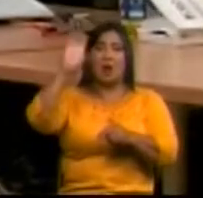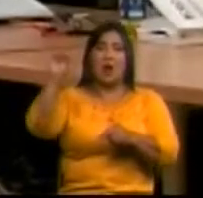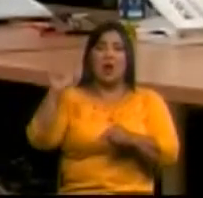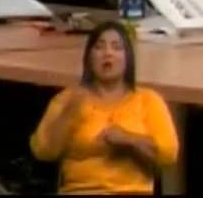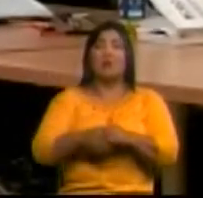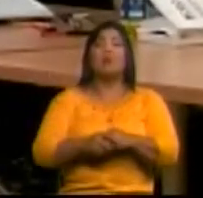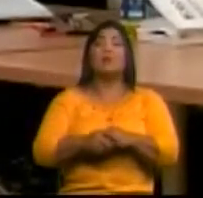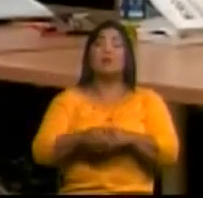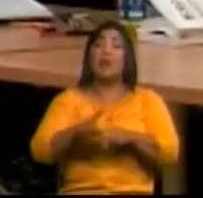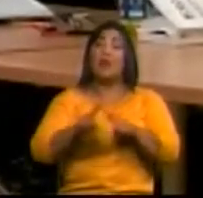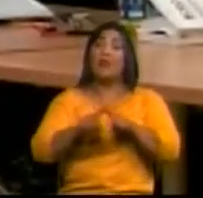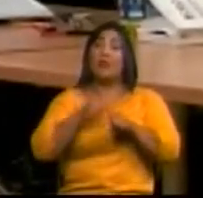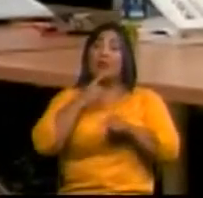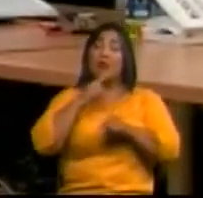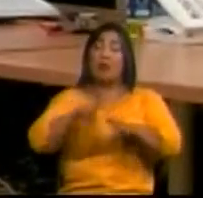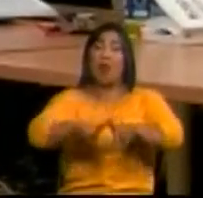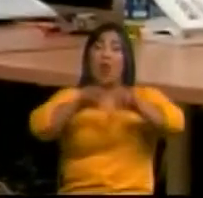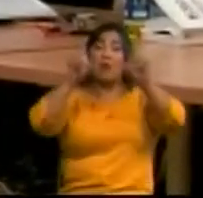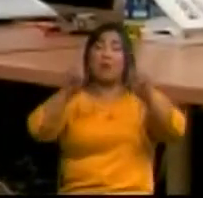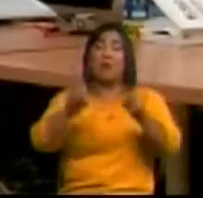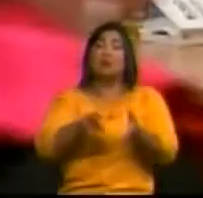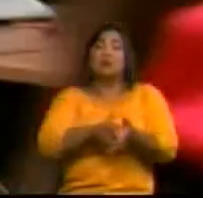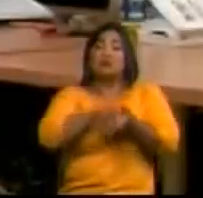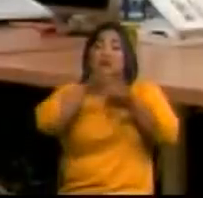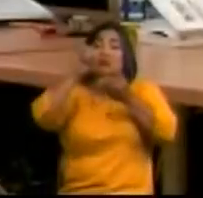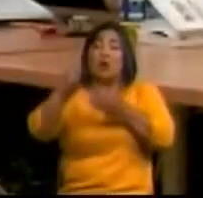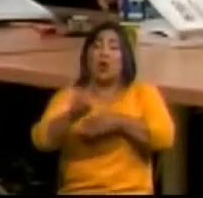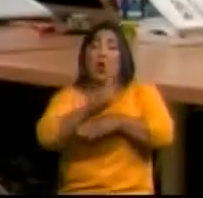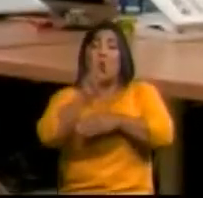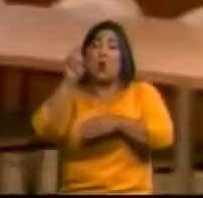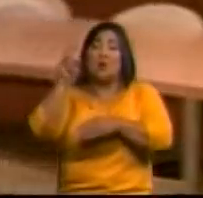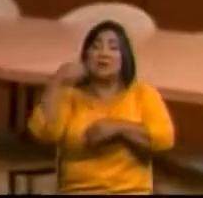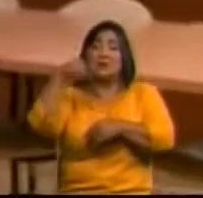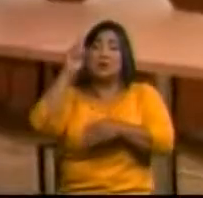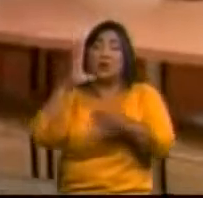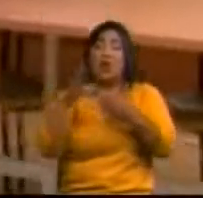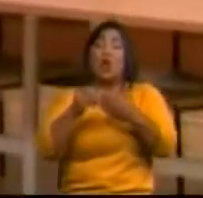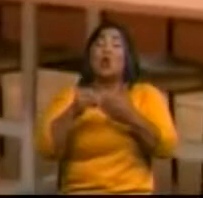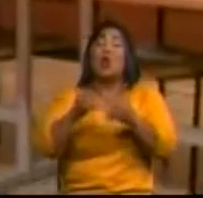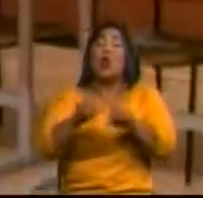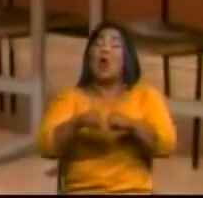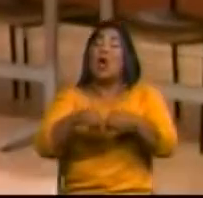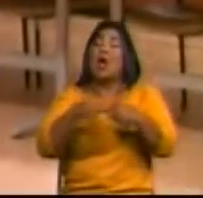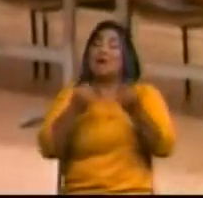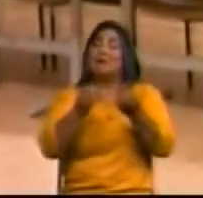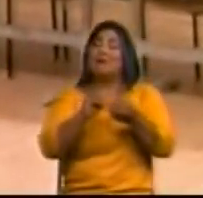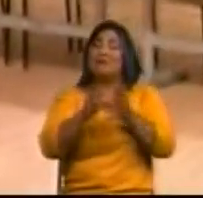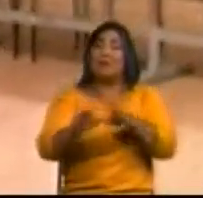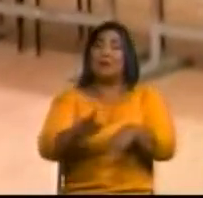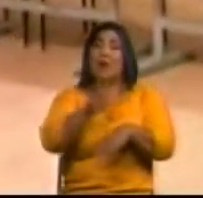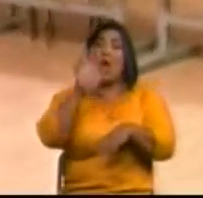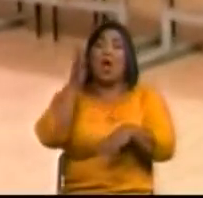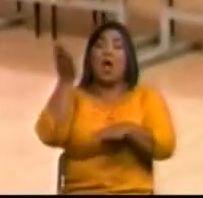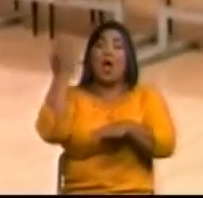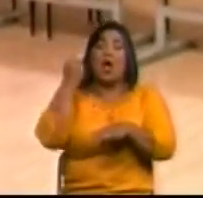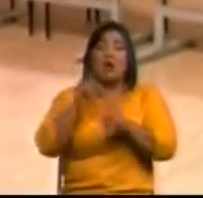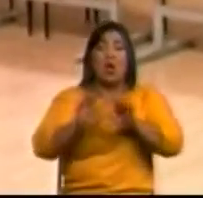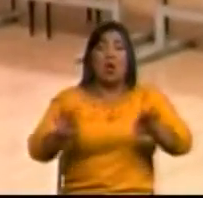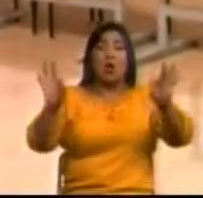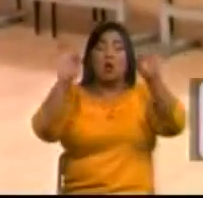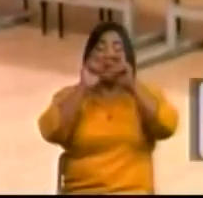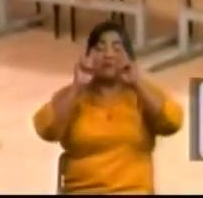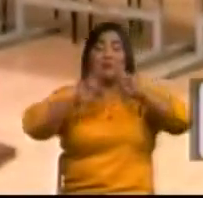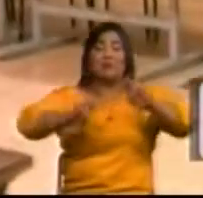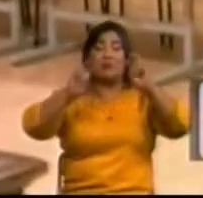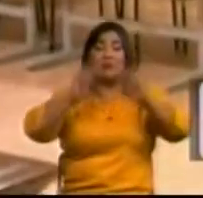Las empresas que donaron más de 11 millones de dólares a la campaña de Alianza País provocaron que en un inicio se investigue a Alexis Mera y María de los